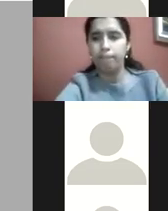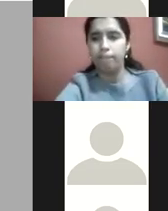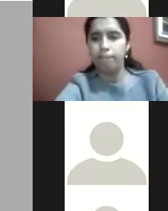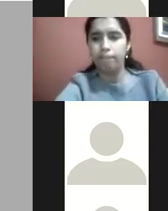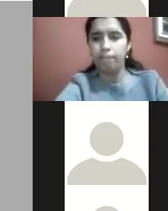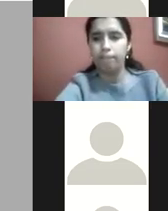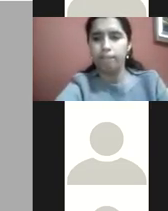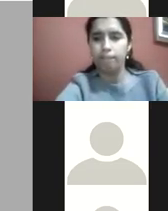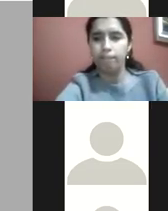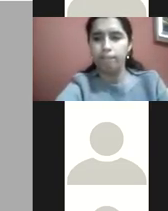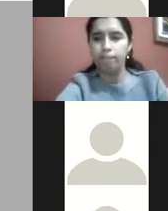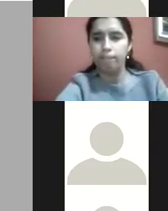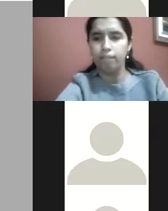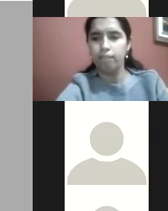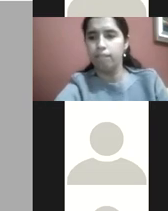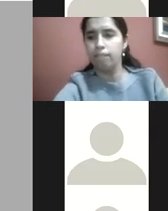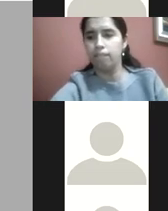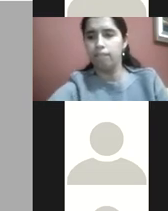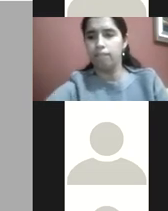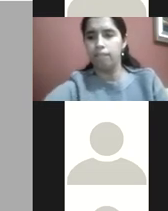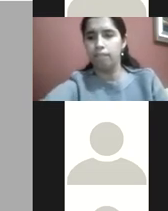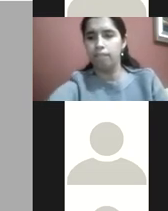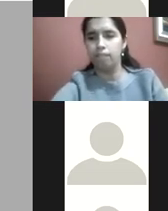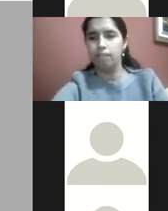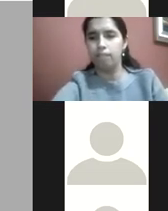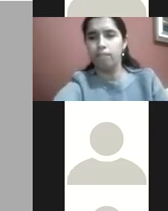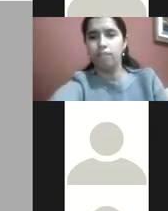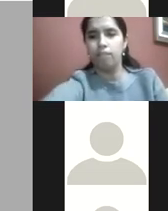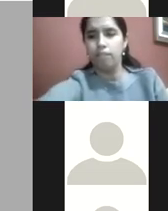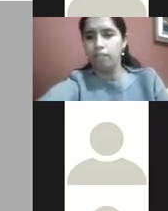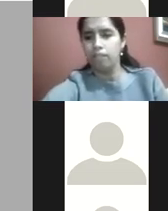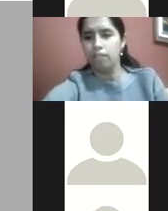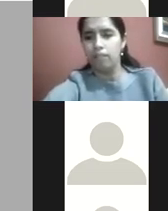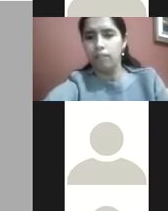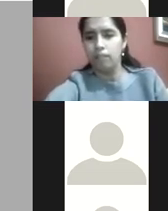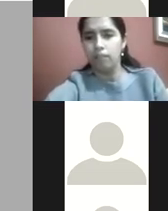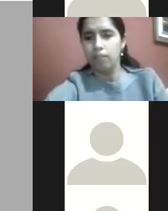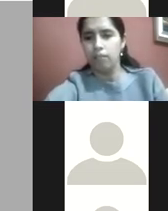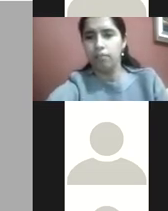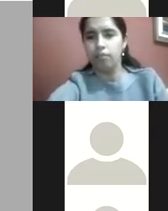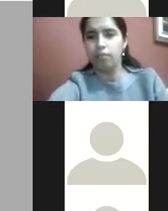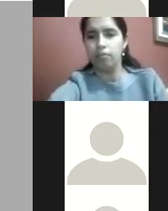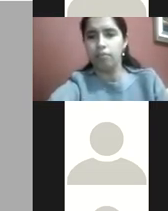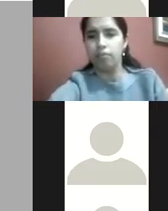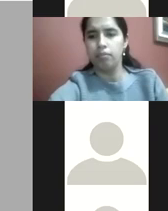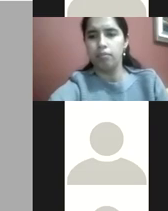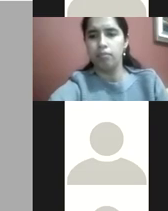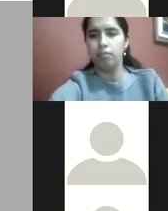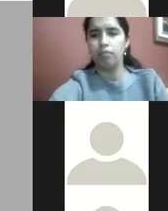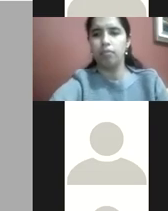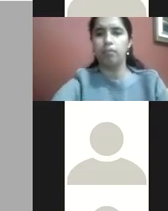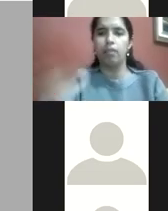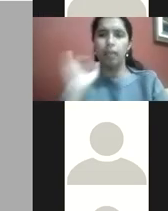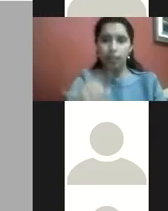nuestra estimación puntual y le damos como un cierto margen de error, entonces ahí sí podemos garantizar de